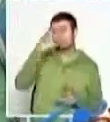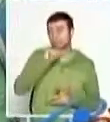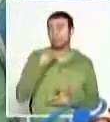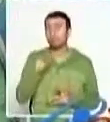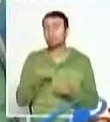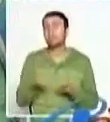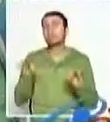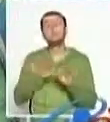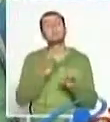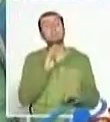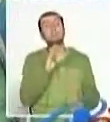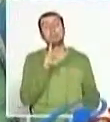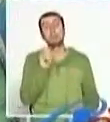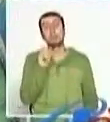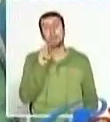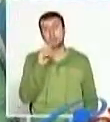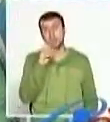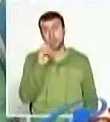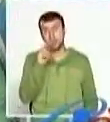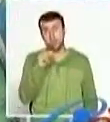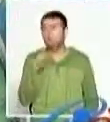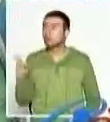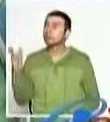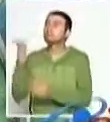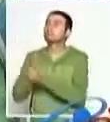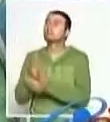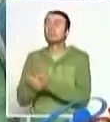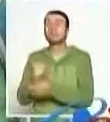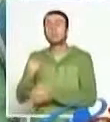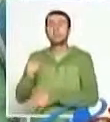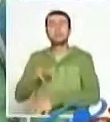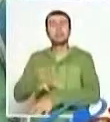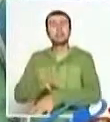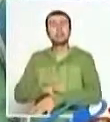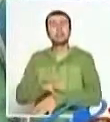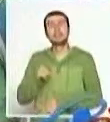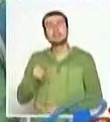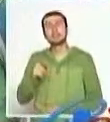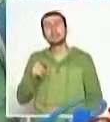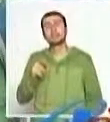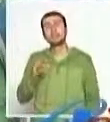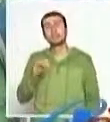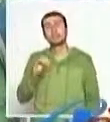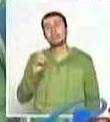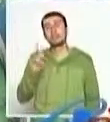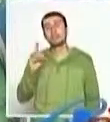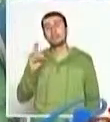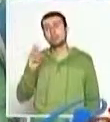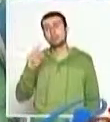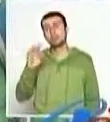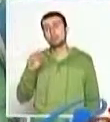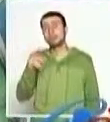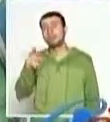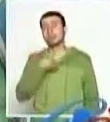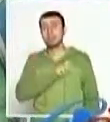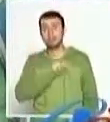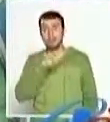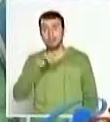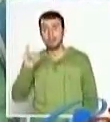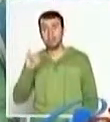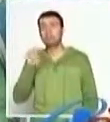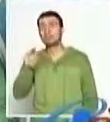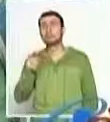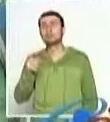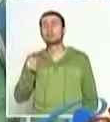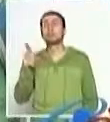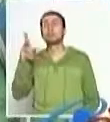consulta en Bioden, en Medicinas Alternativas en Cali, en el norte donde están los consultorios, en la parte